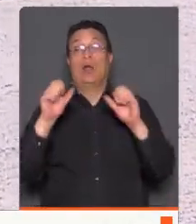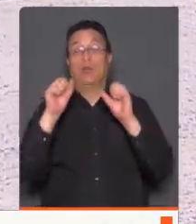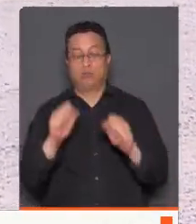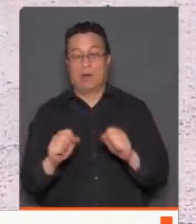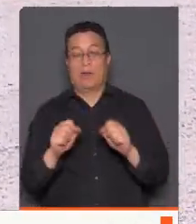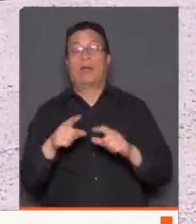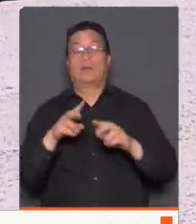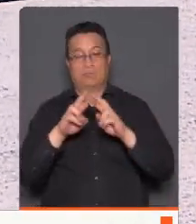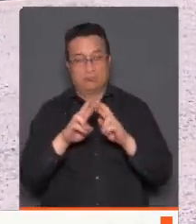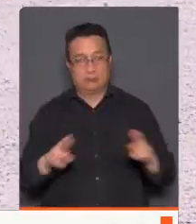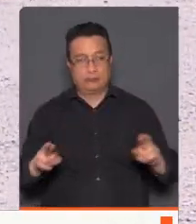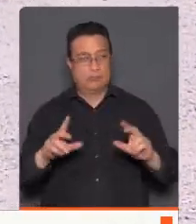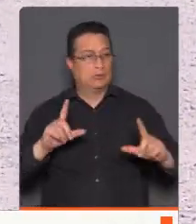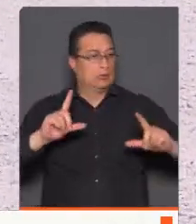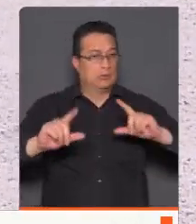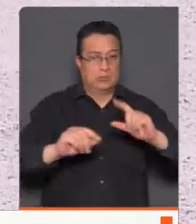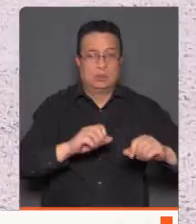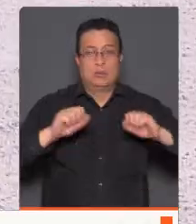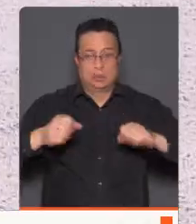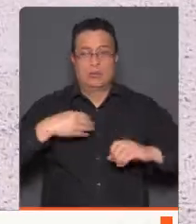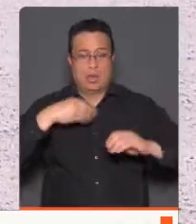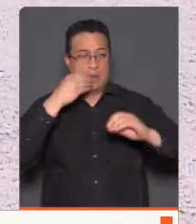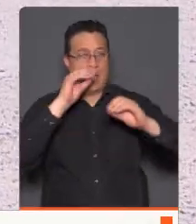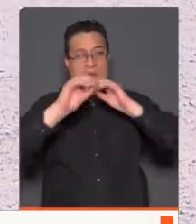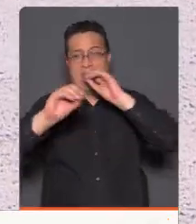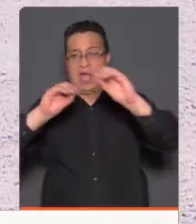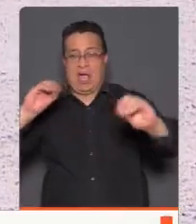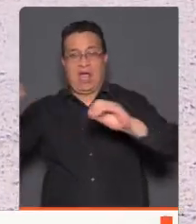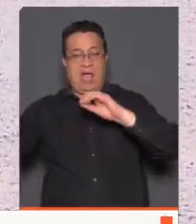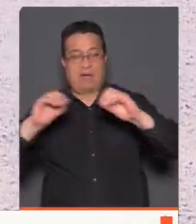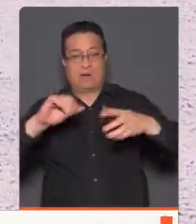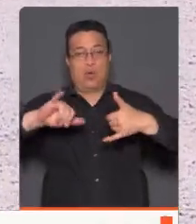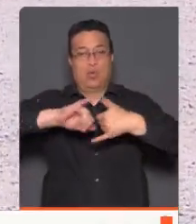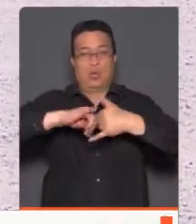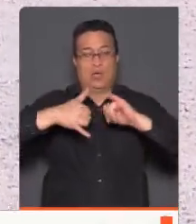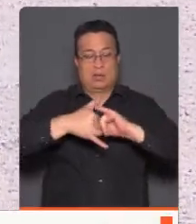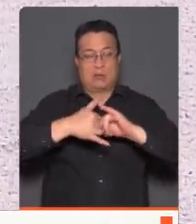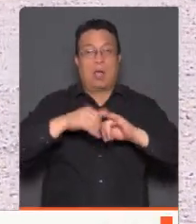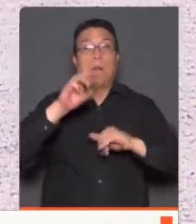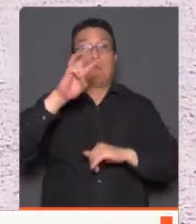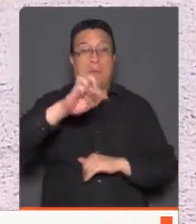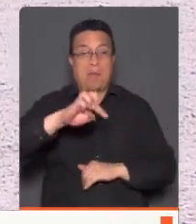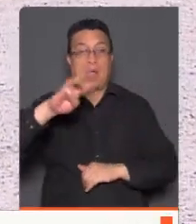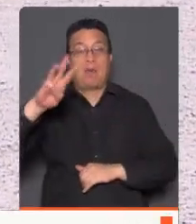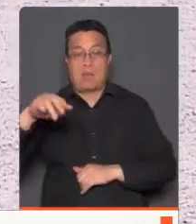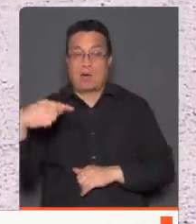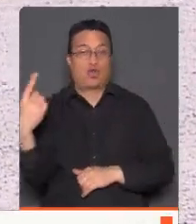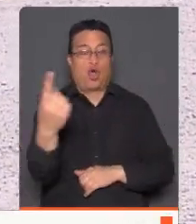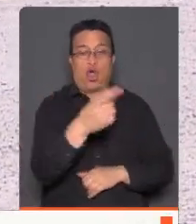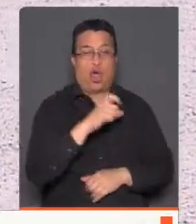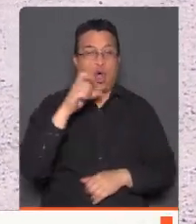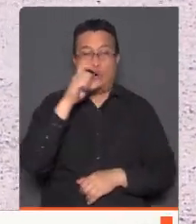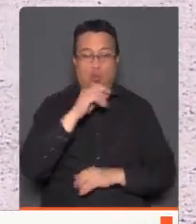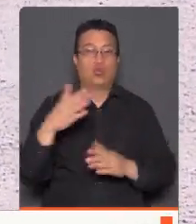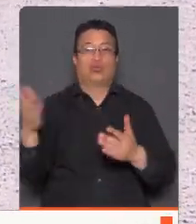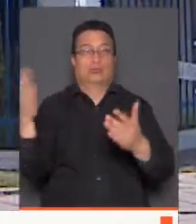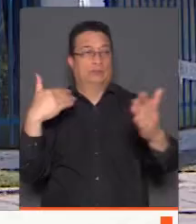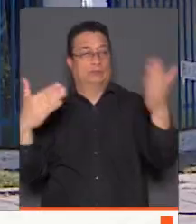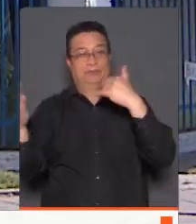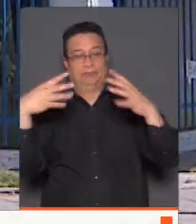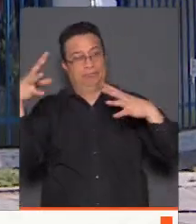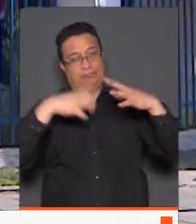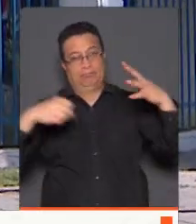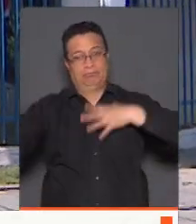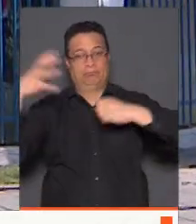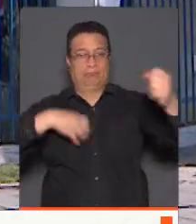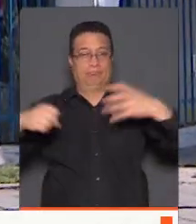manera tranquila. Nosotros avisamos a través de medios de WhatsApp a los apoderados de todos los cursos para que los pudieran retirar.